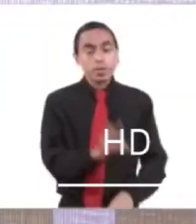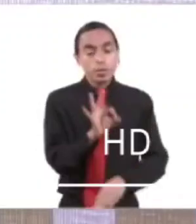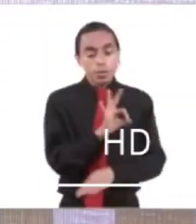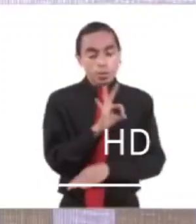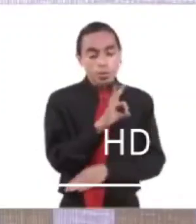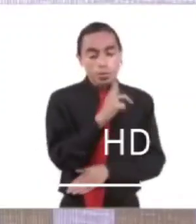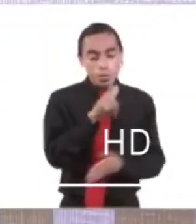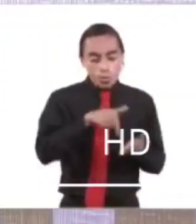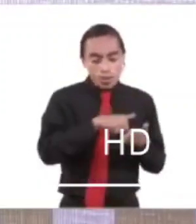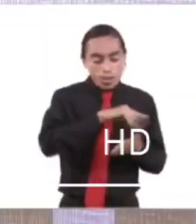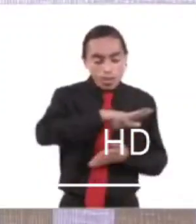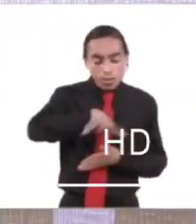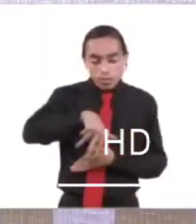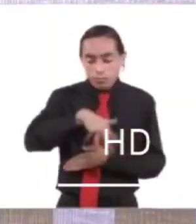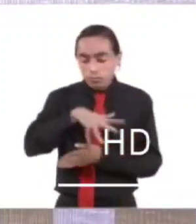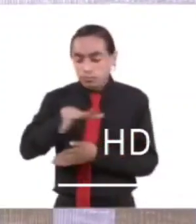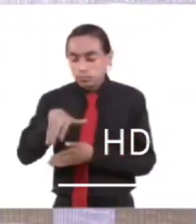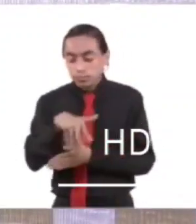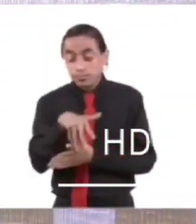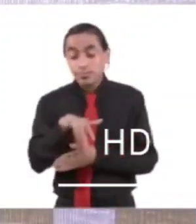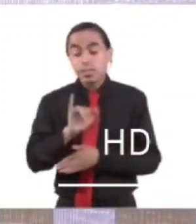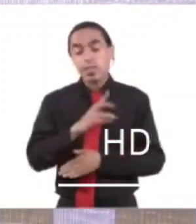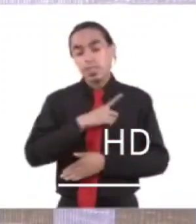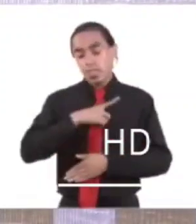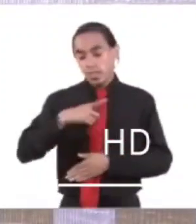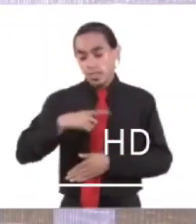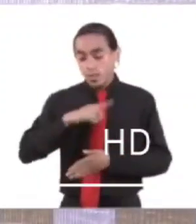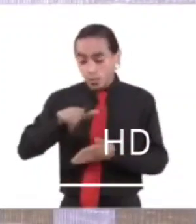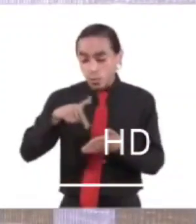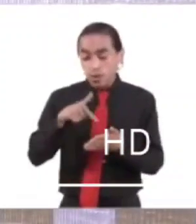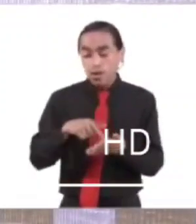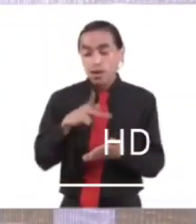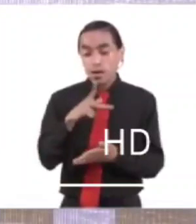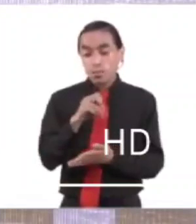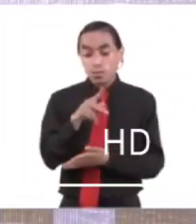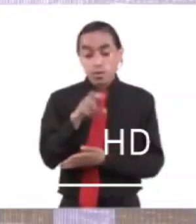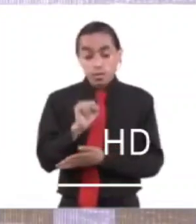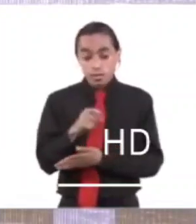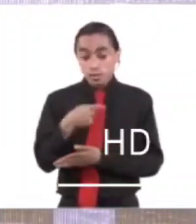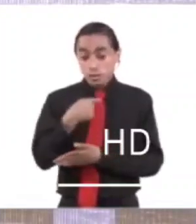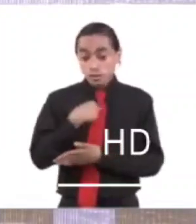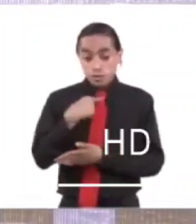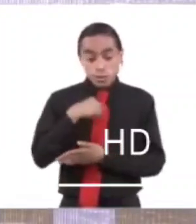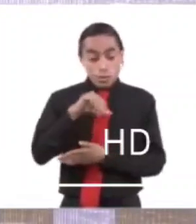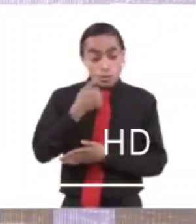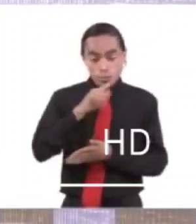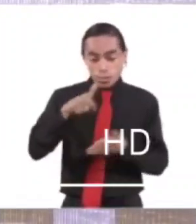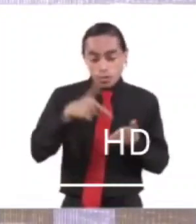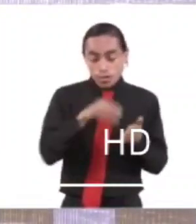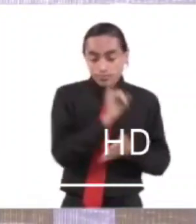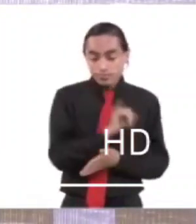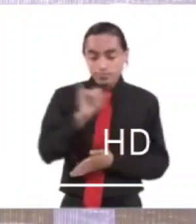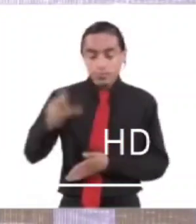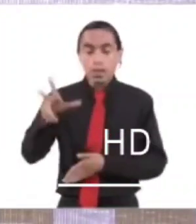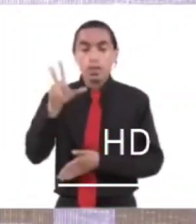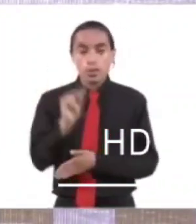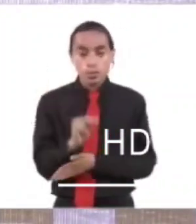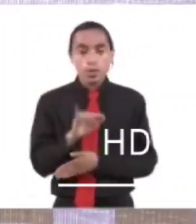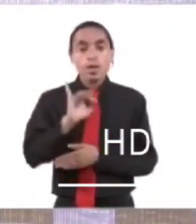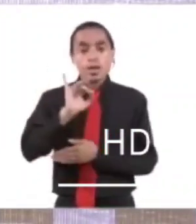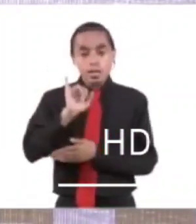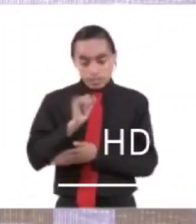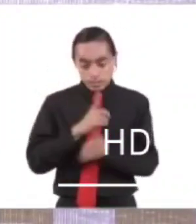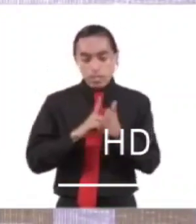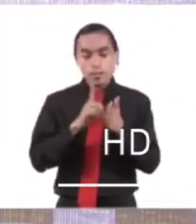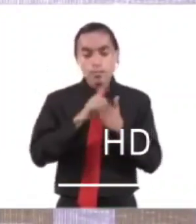para vivir me dijo, tiene que ser en Portales, yo no puedo vivir lejos de Portales. Sí se le buscó un departamento,